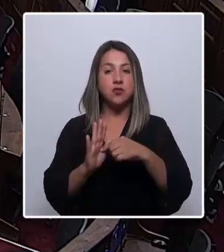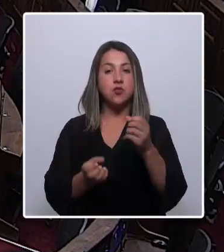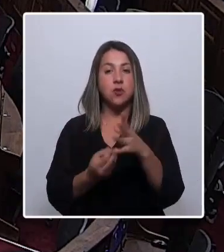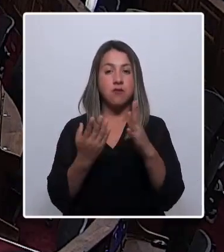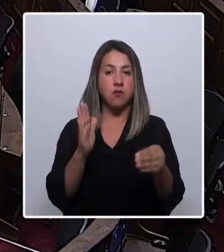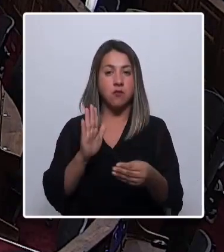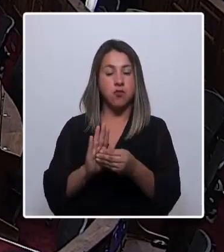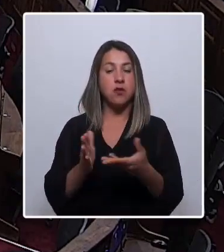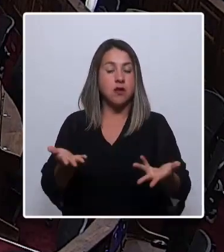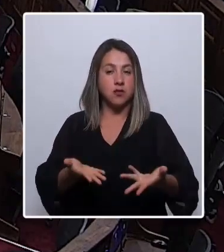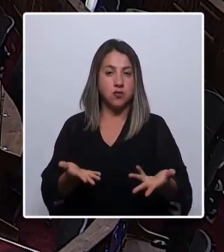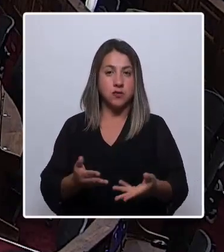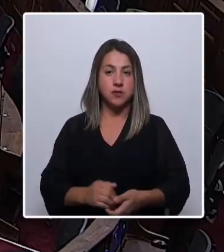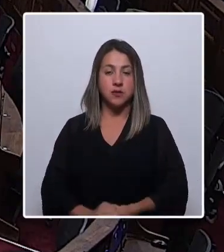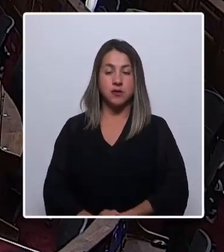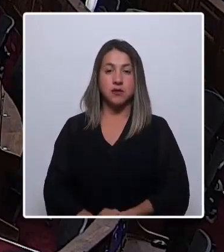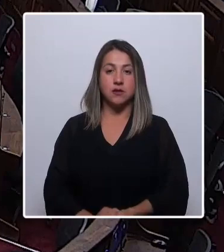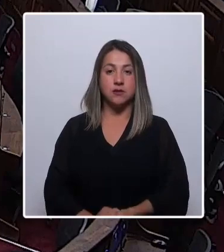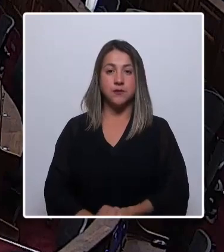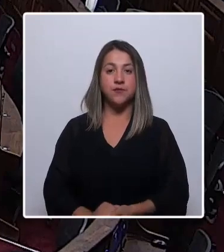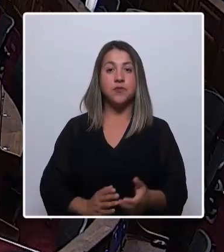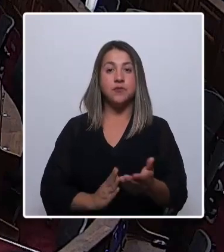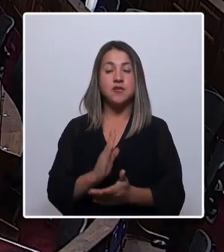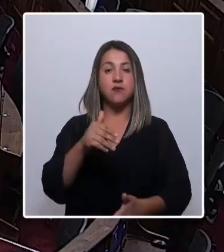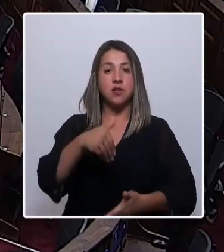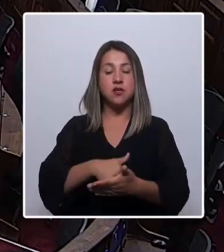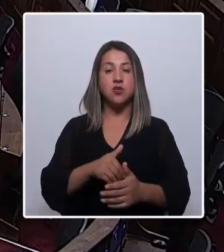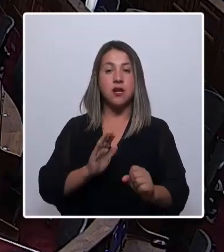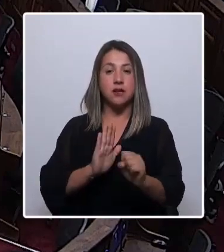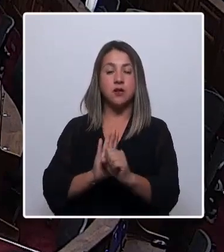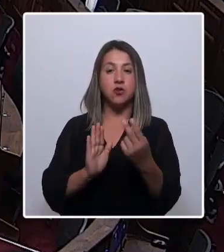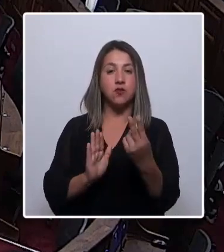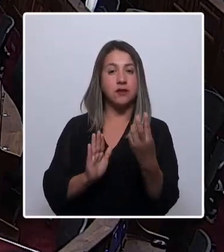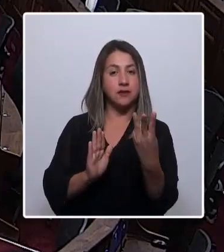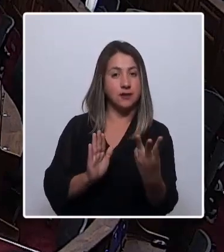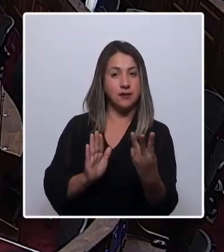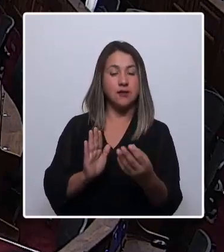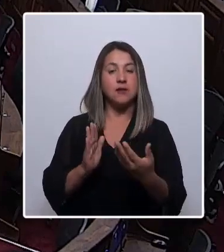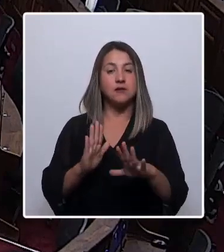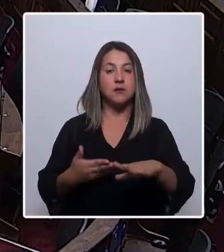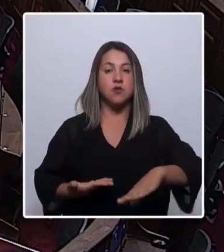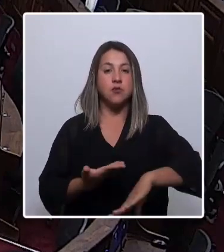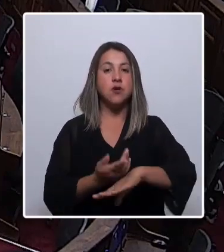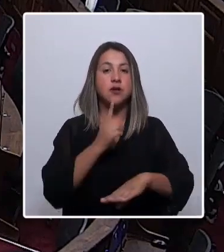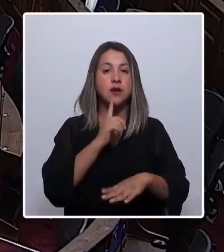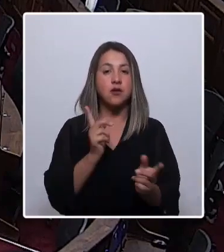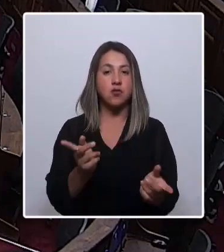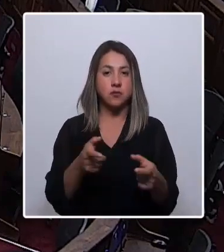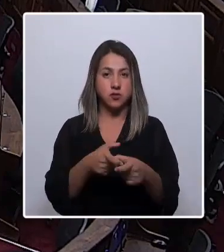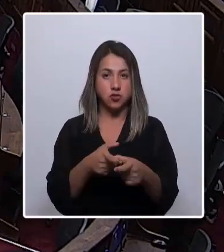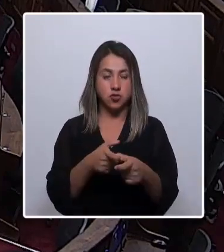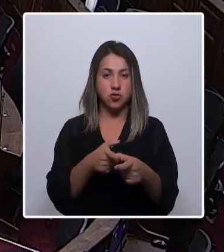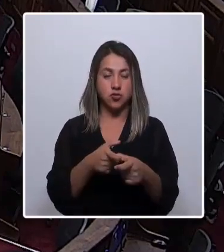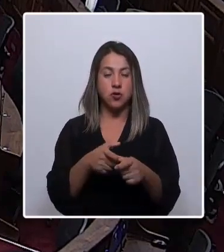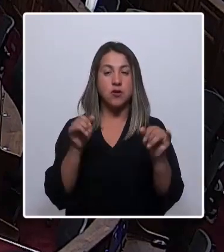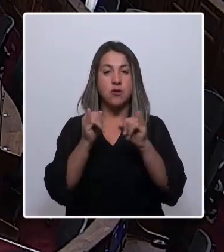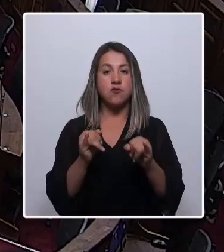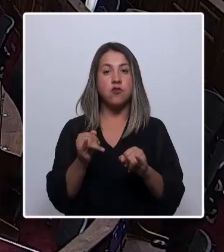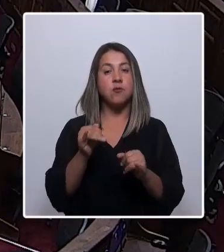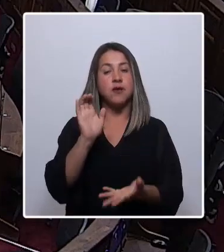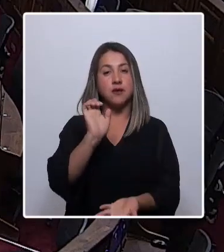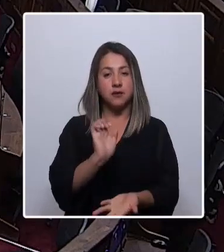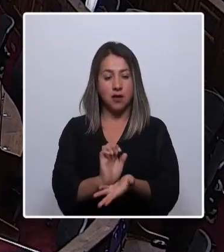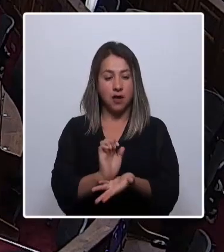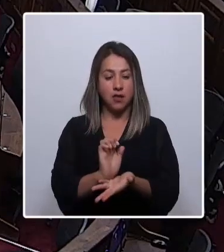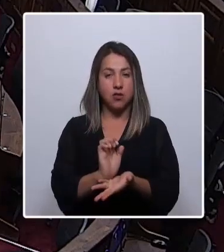tanto, se somete a votación el artículo 23 en los términos que ha propuesto la Comisión de Forma de Estado en